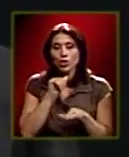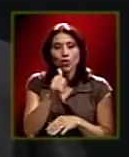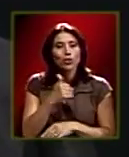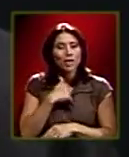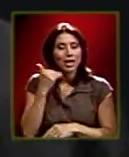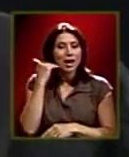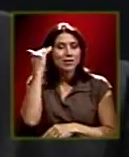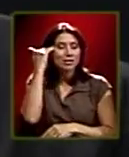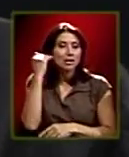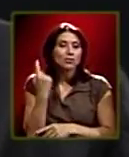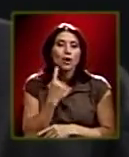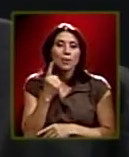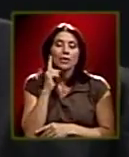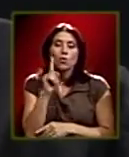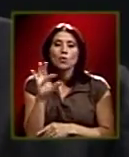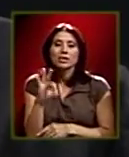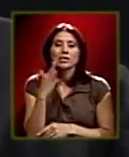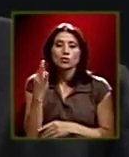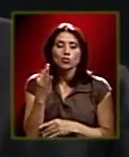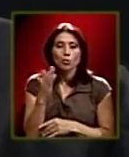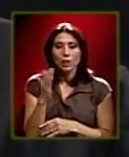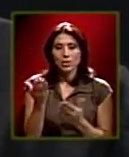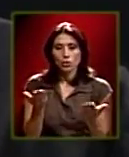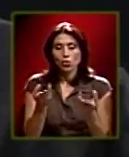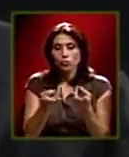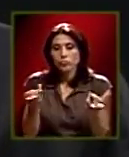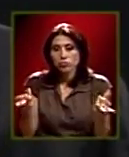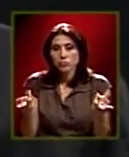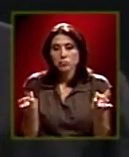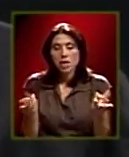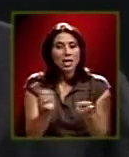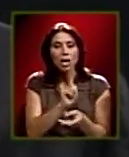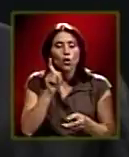es un instrumento que tampoco hay que darle la más